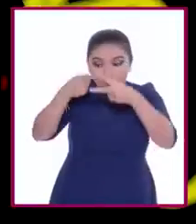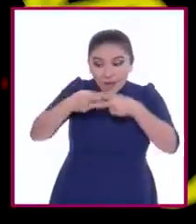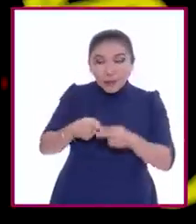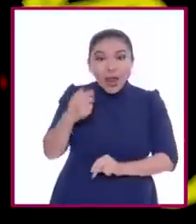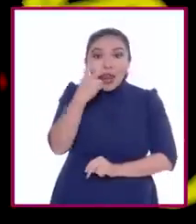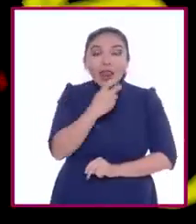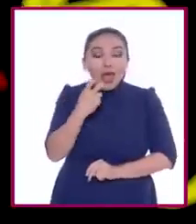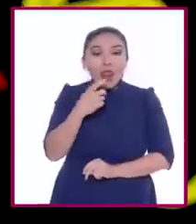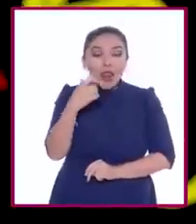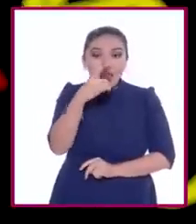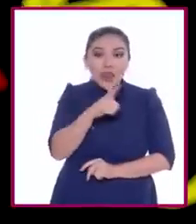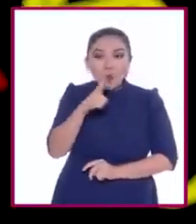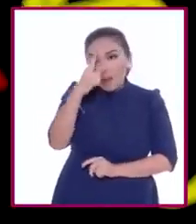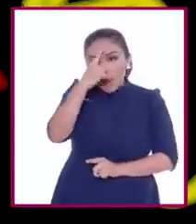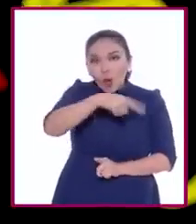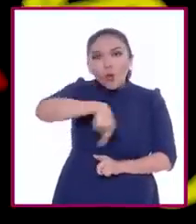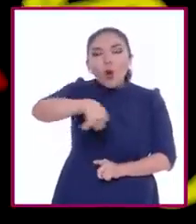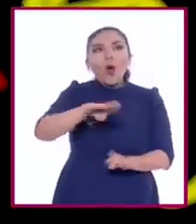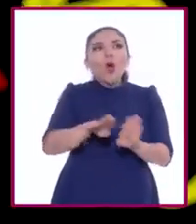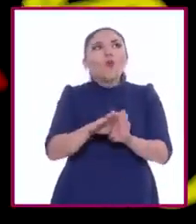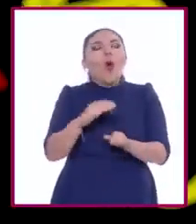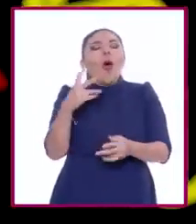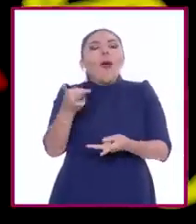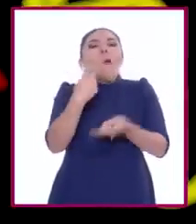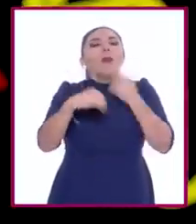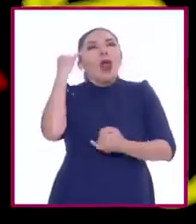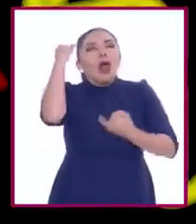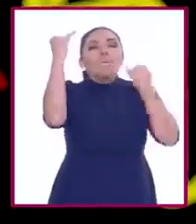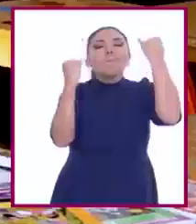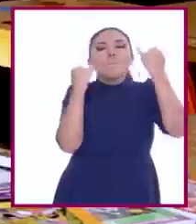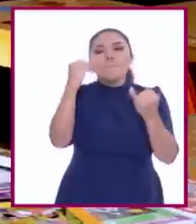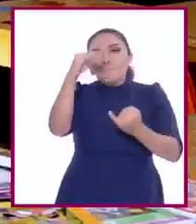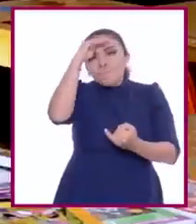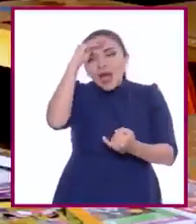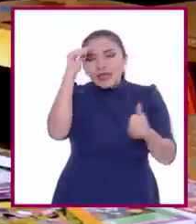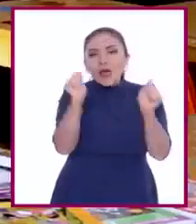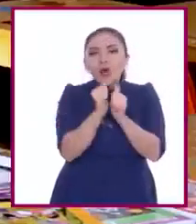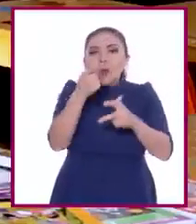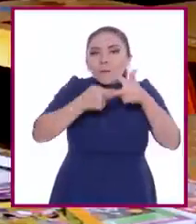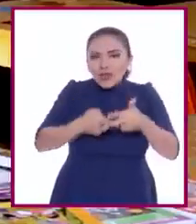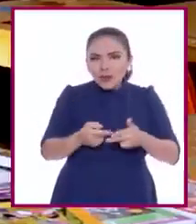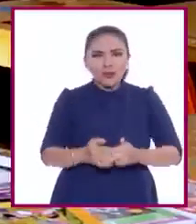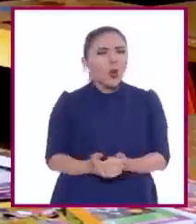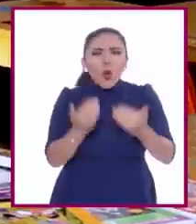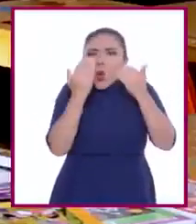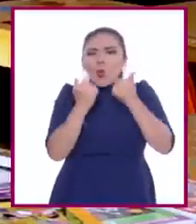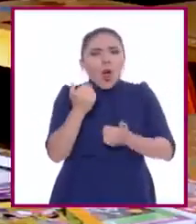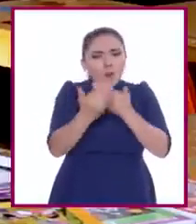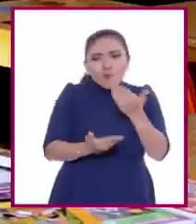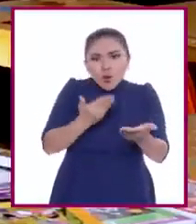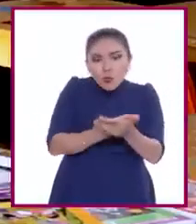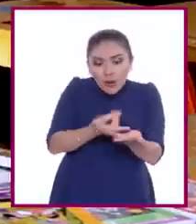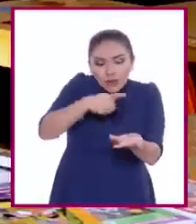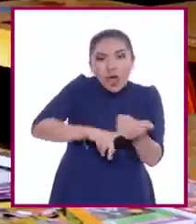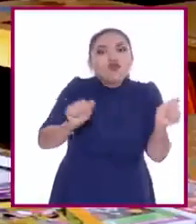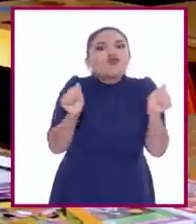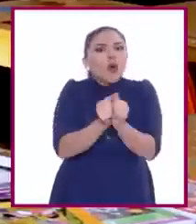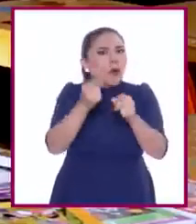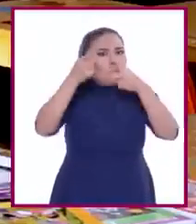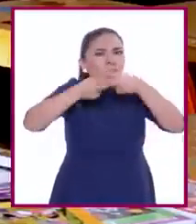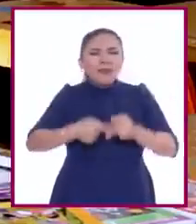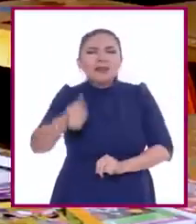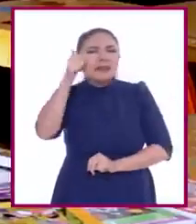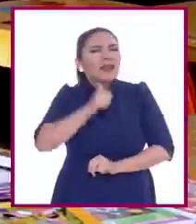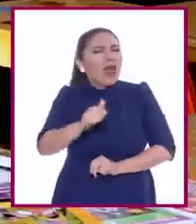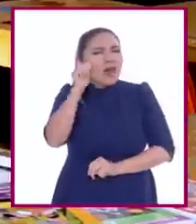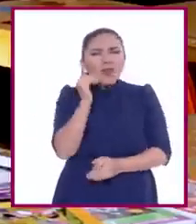lenguaje matemático que te ayuda a crear ese pensamiento matemático. No hay una propuesta de trabajo que no se involucre